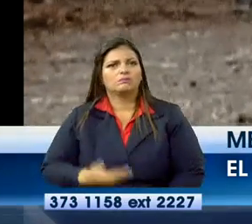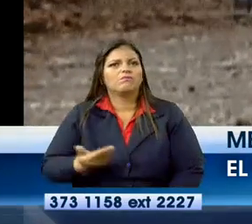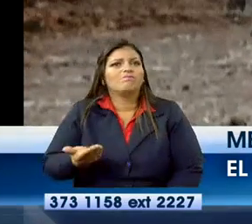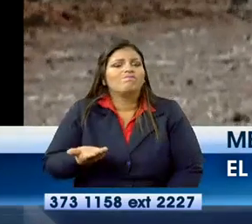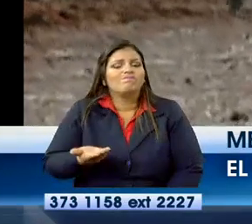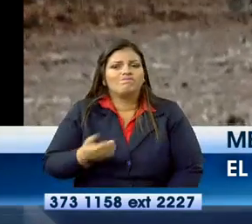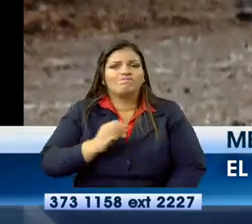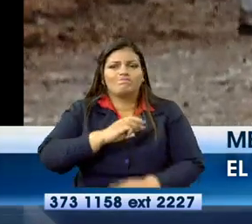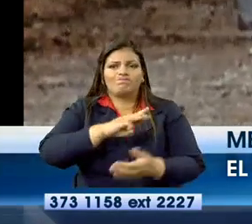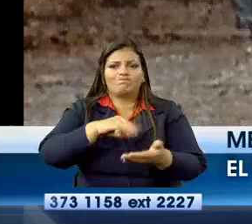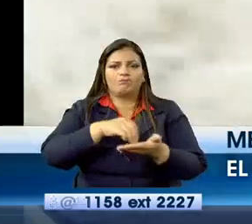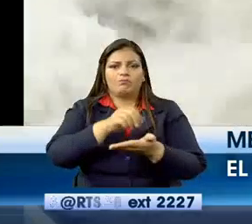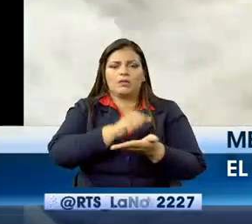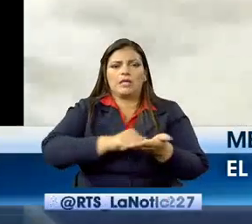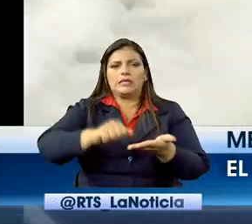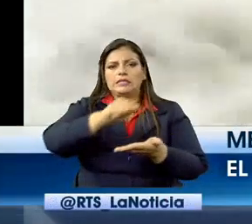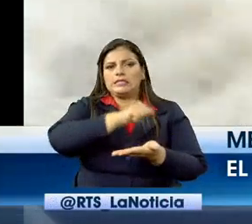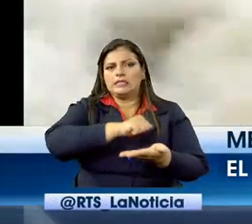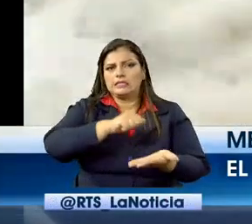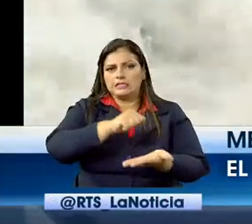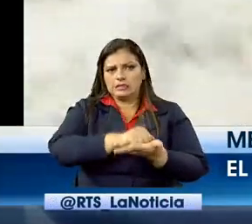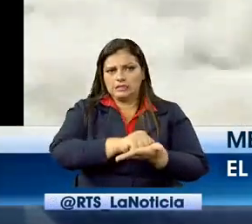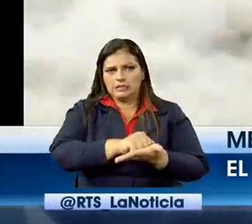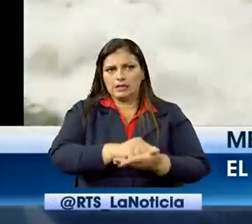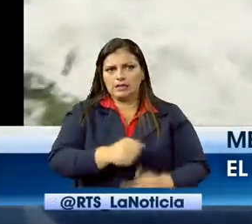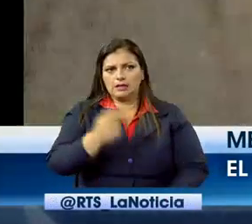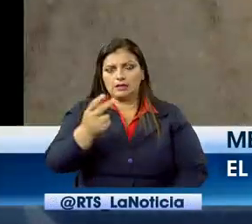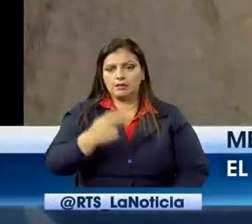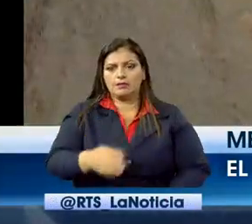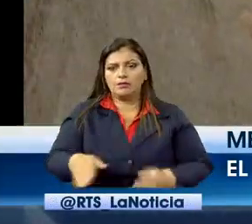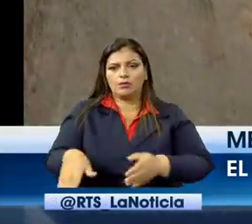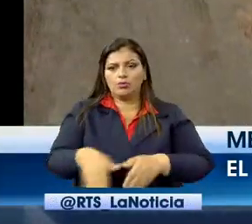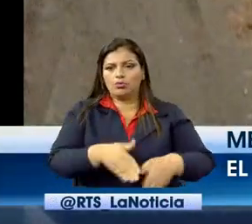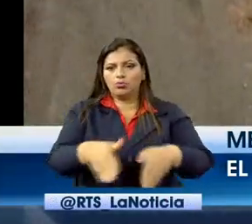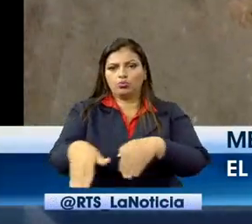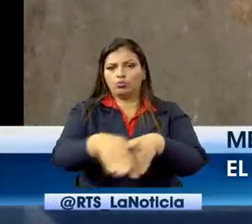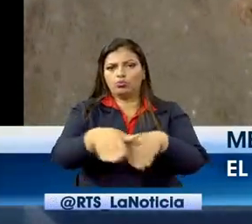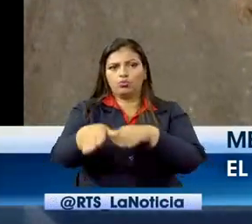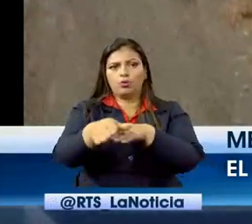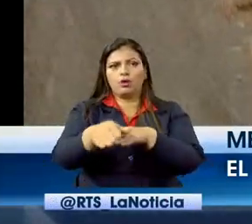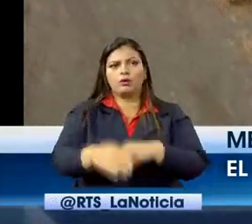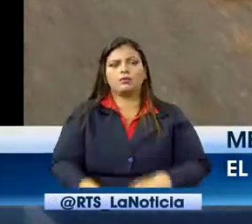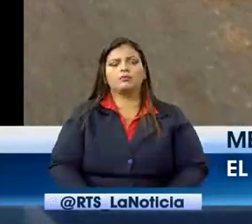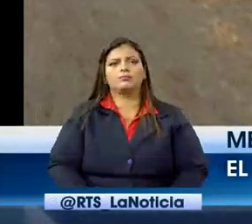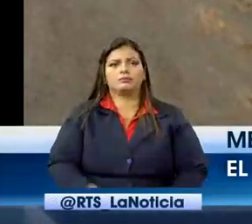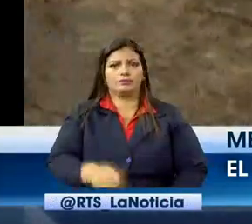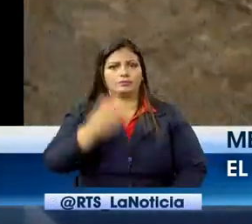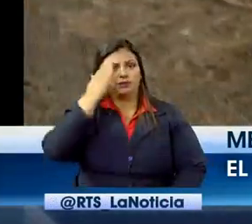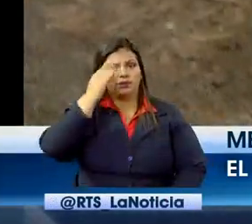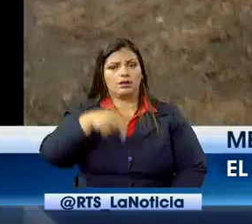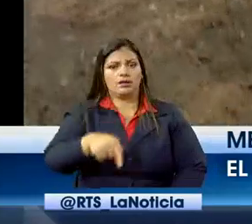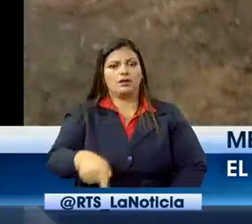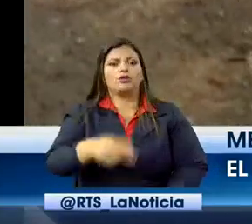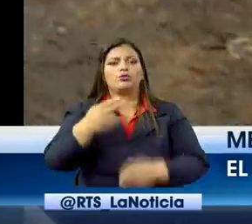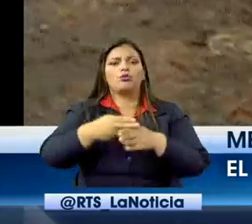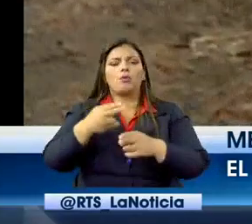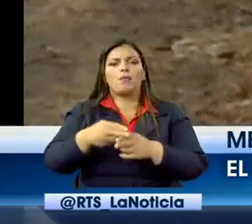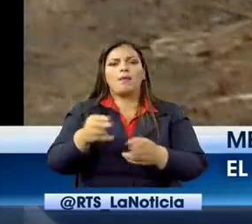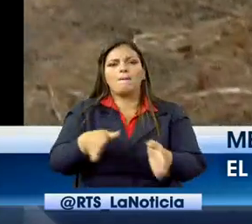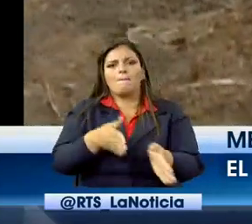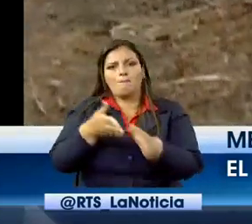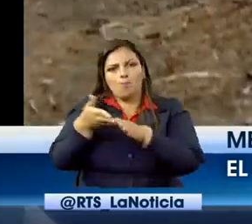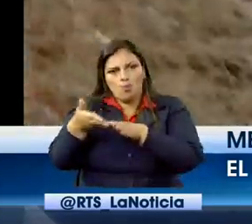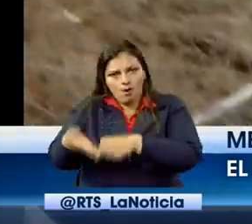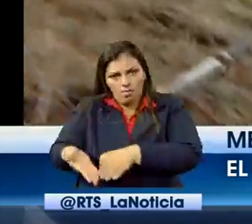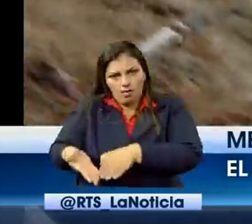suceso que se dio durante el fin de semana en el sector de Monte Sinaí, específicamente en el conocido Canal de la Muerte. Ahí, un niño de